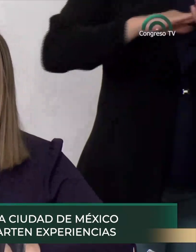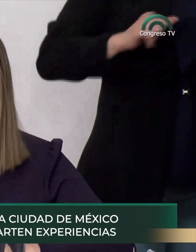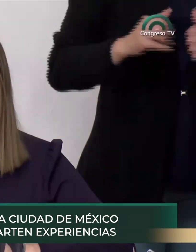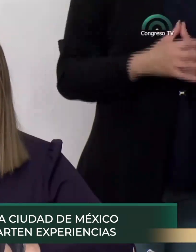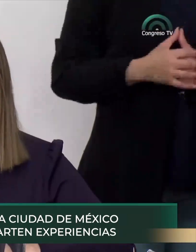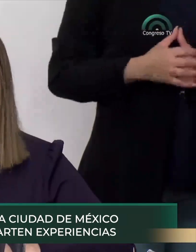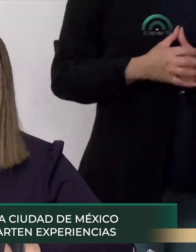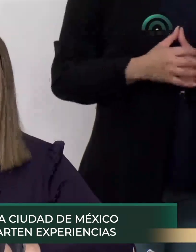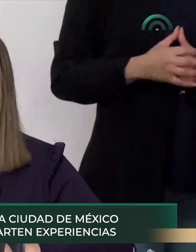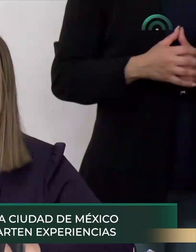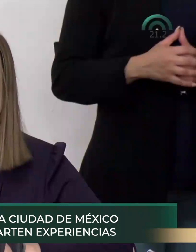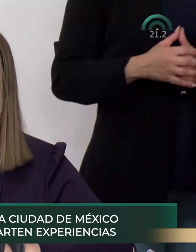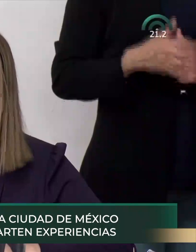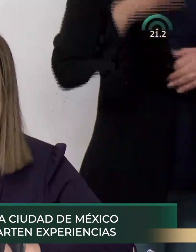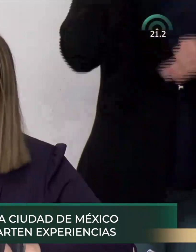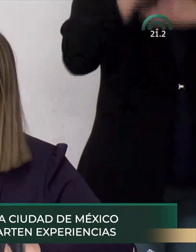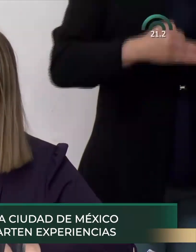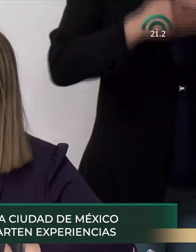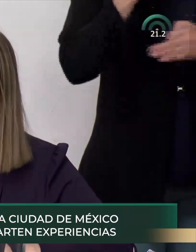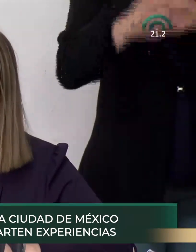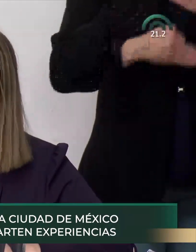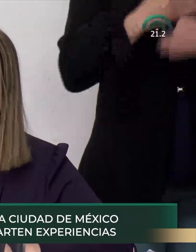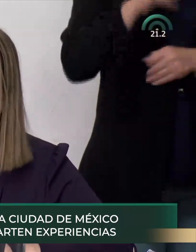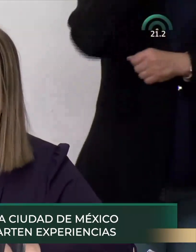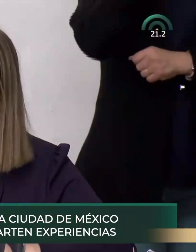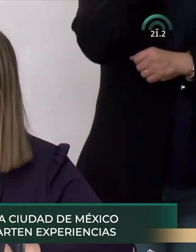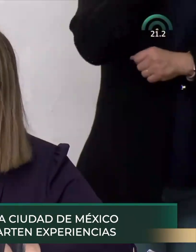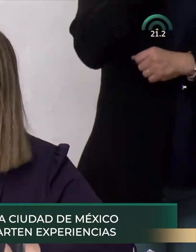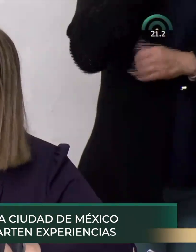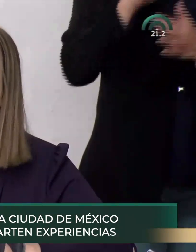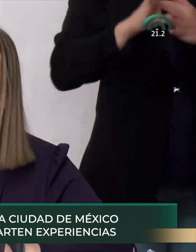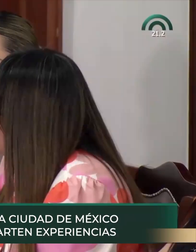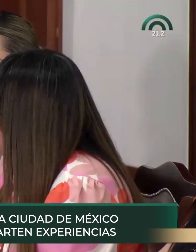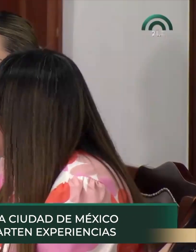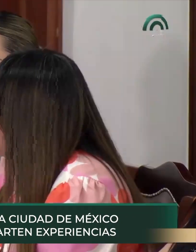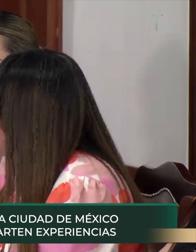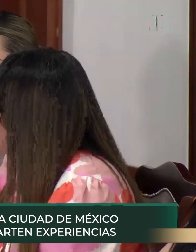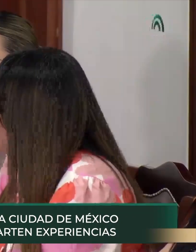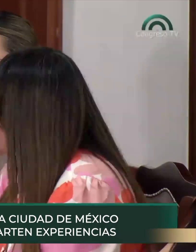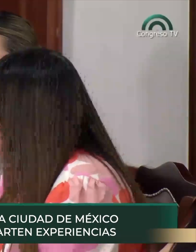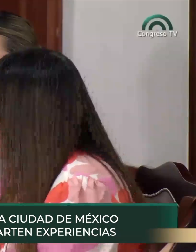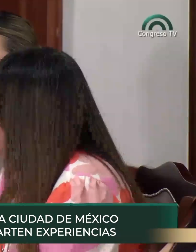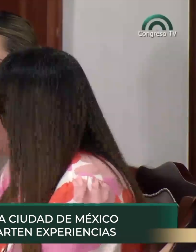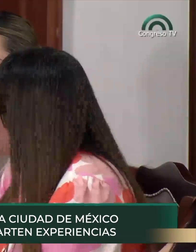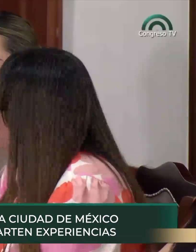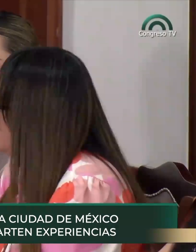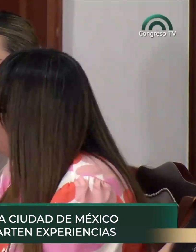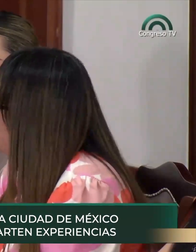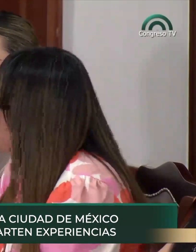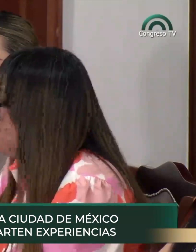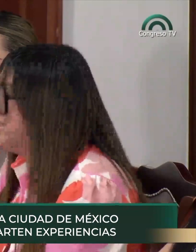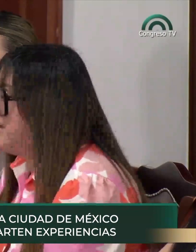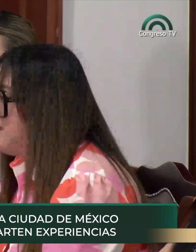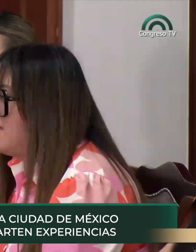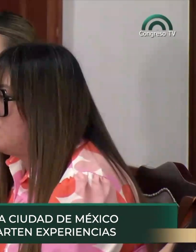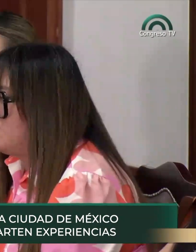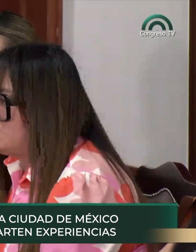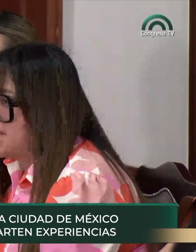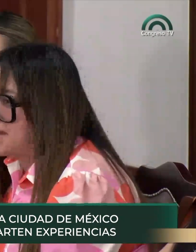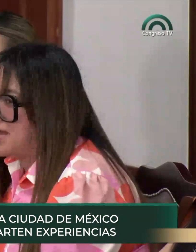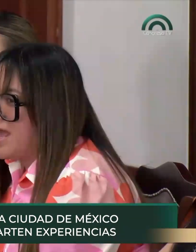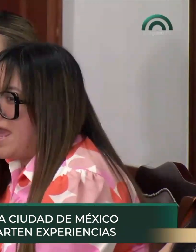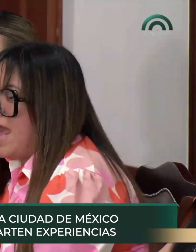empatía de las mujeres líderes como generadoras de influencia para otras mujeres. Por su parte, Paulina Elsa Cepeda García,